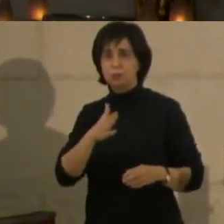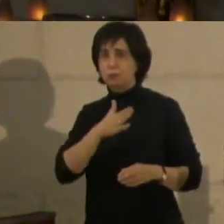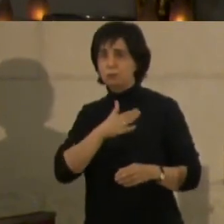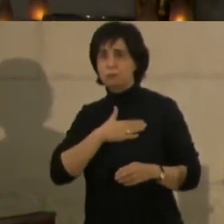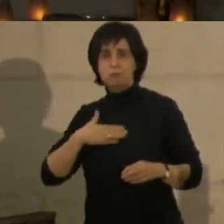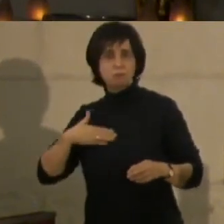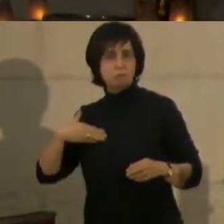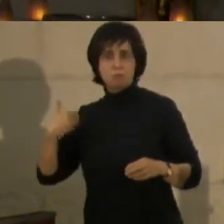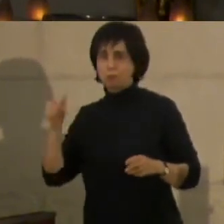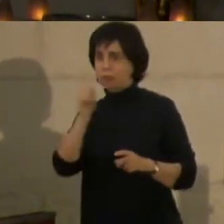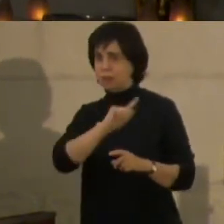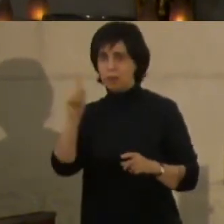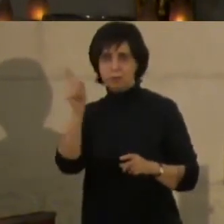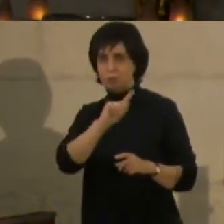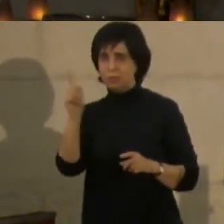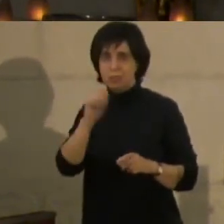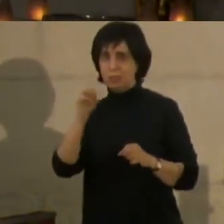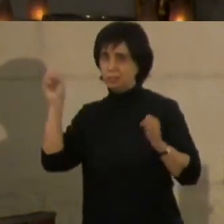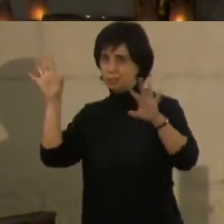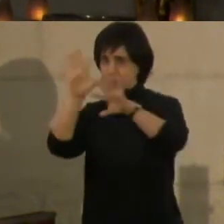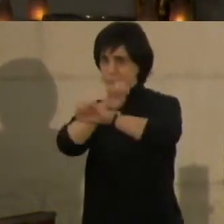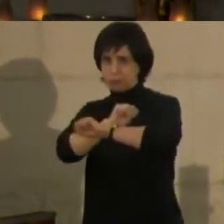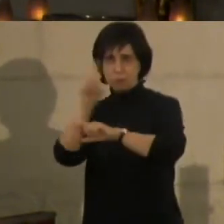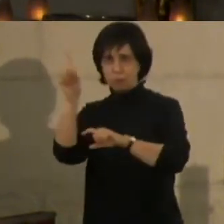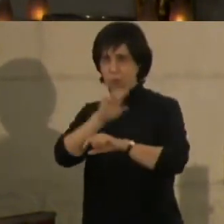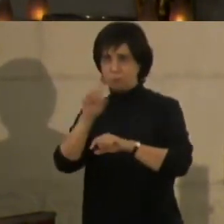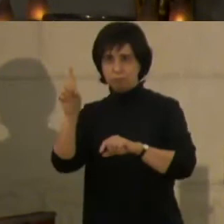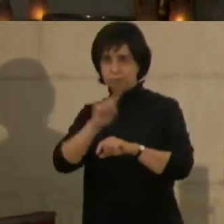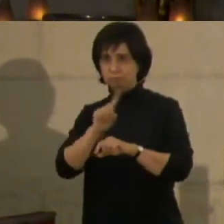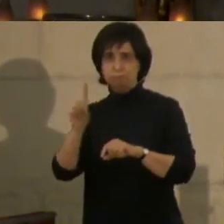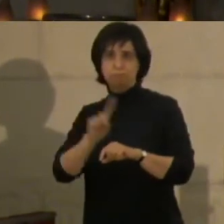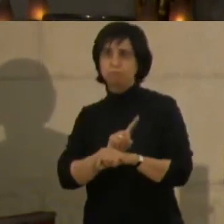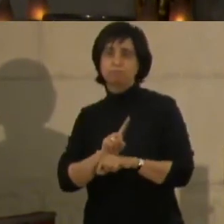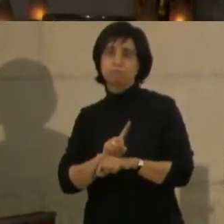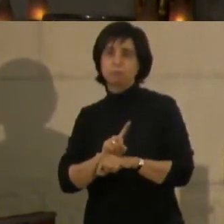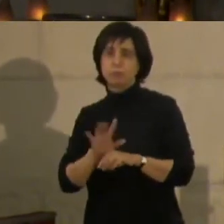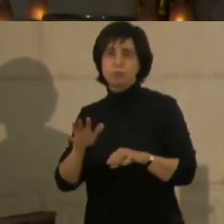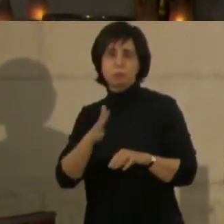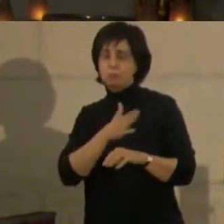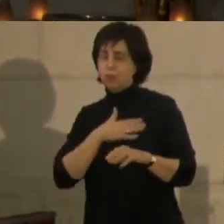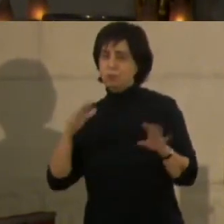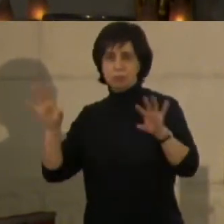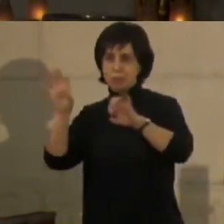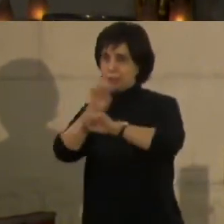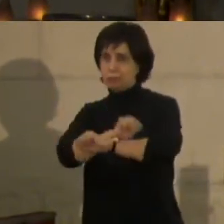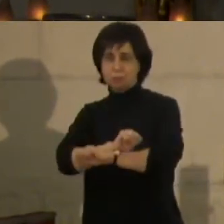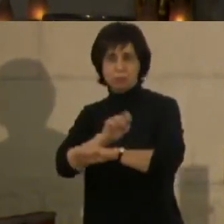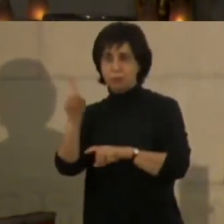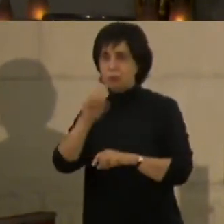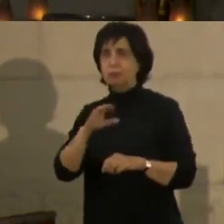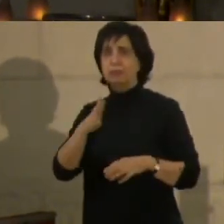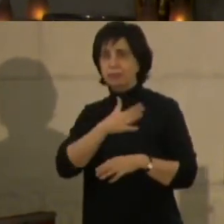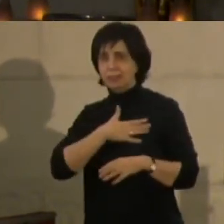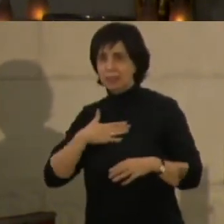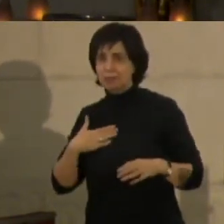las tinieblas. No queremos estar en las tinieblas. No queremos.